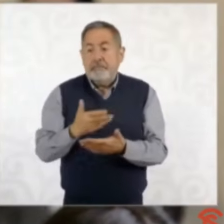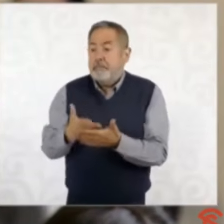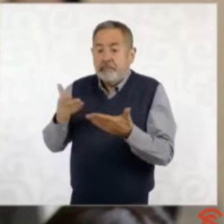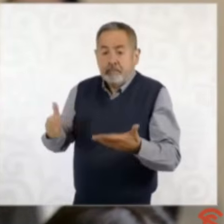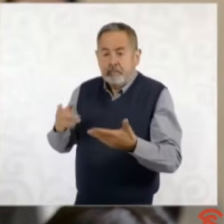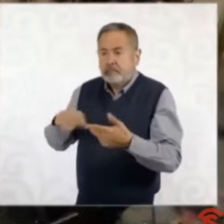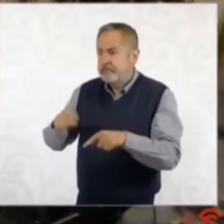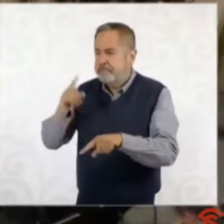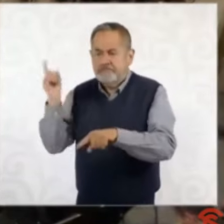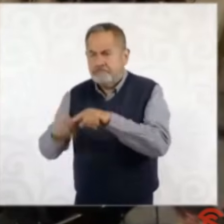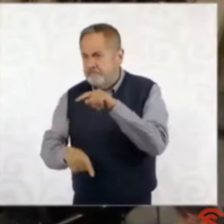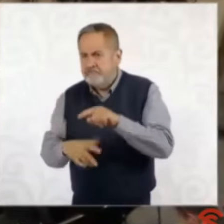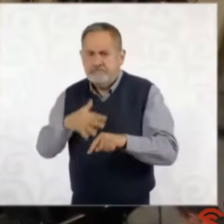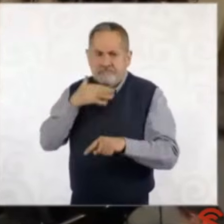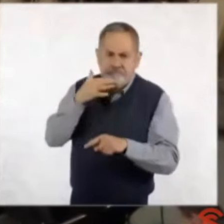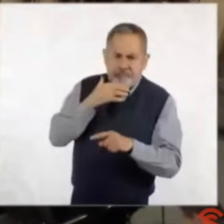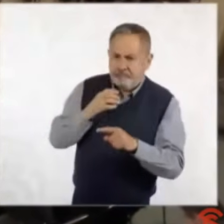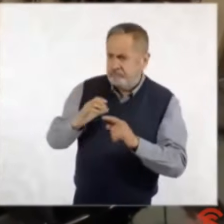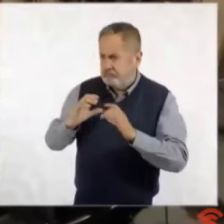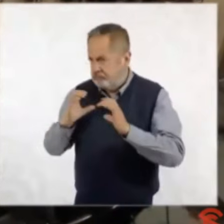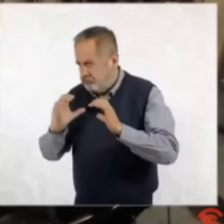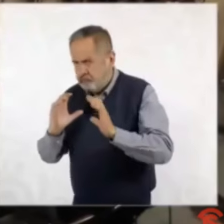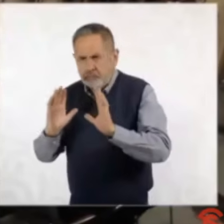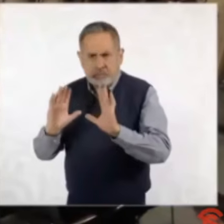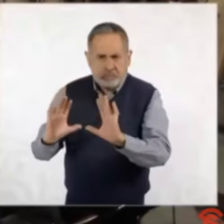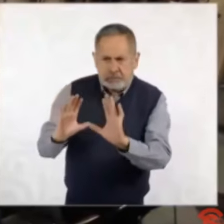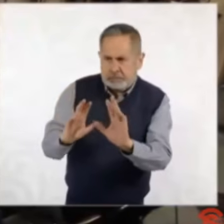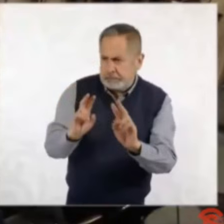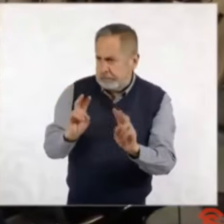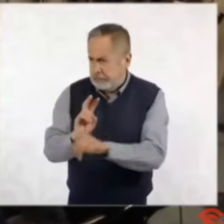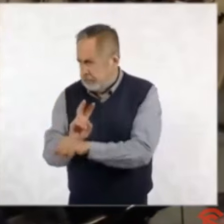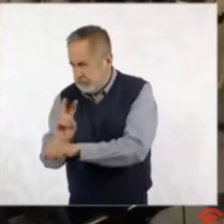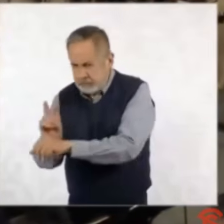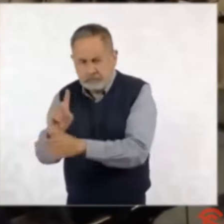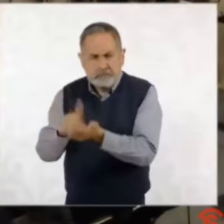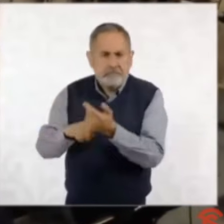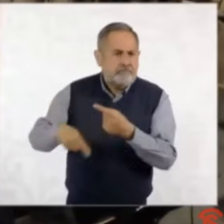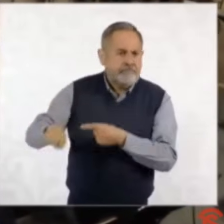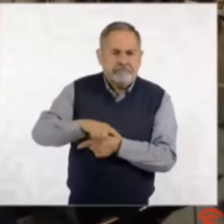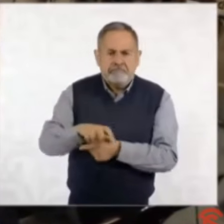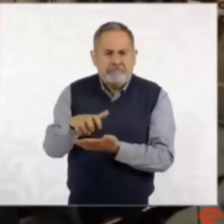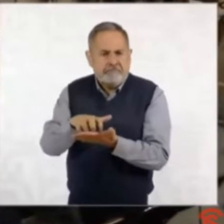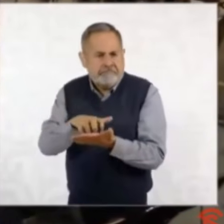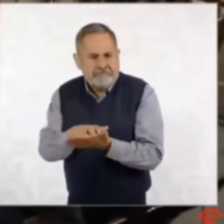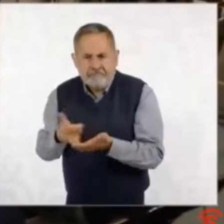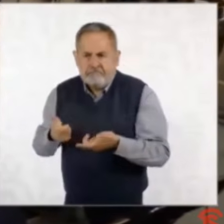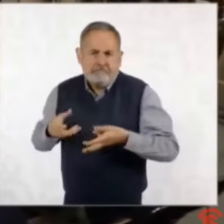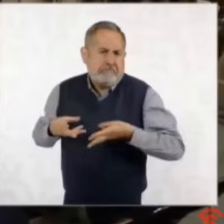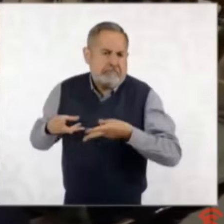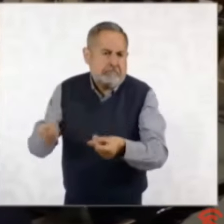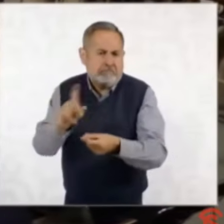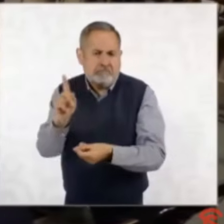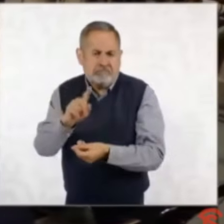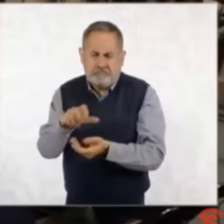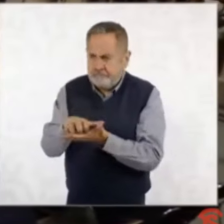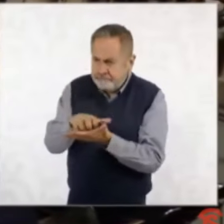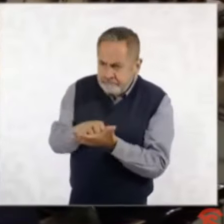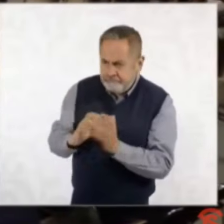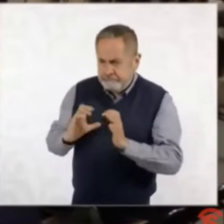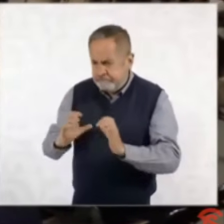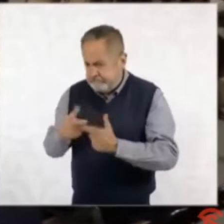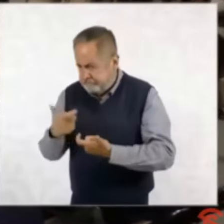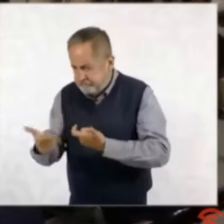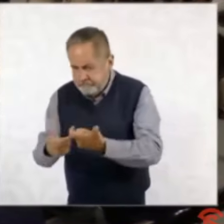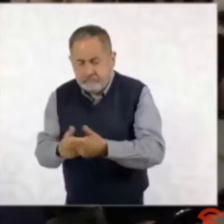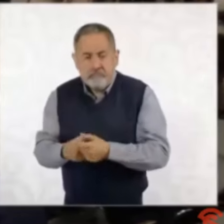de privilegios, la instauración de la austeridad republicana como política pública, el uso responsable del presupuesto público y la